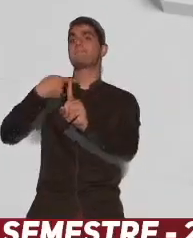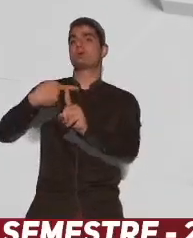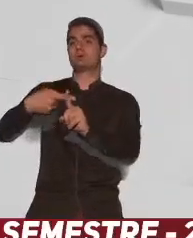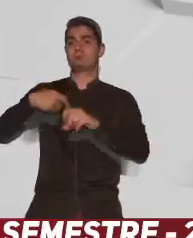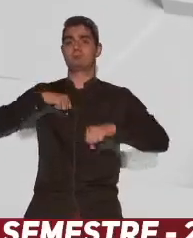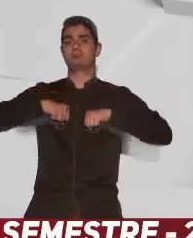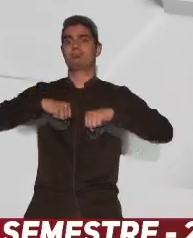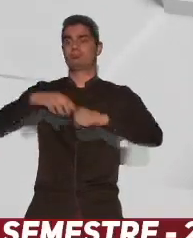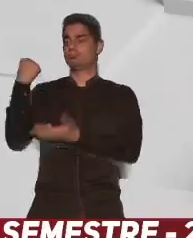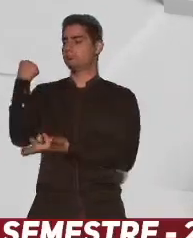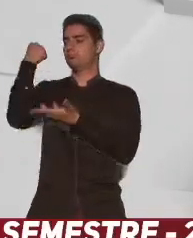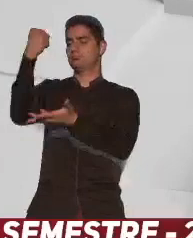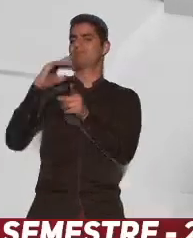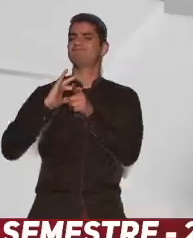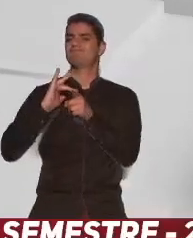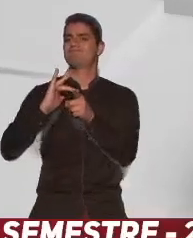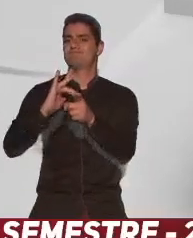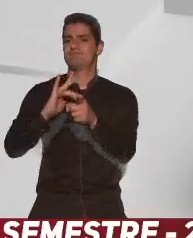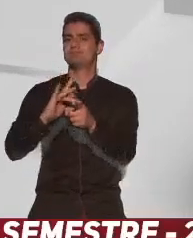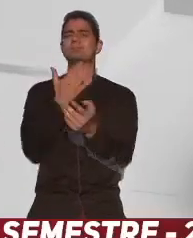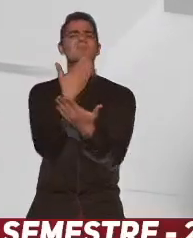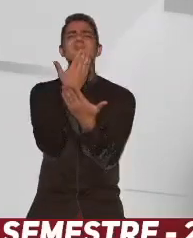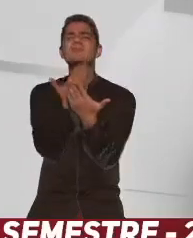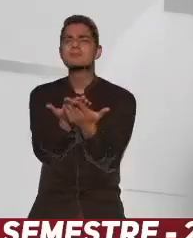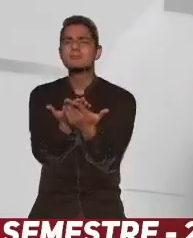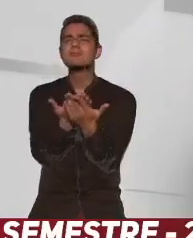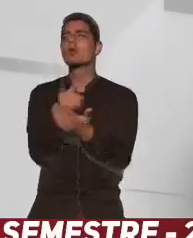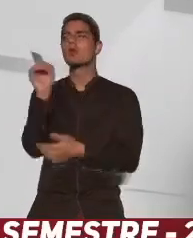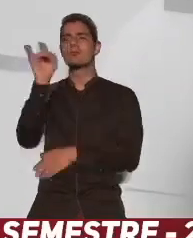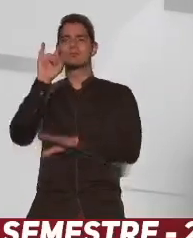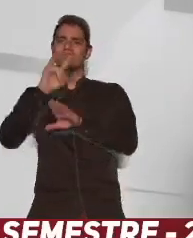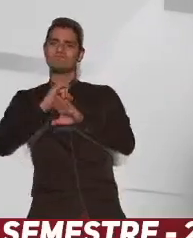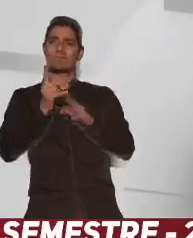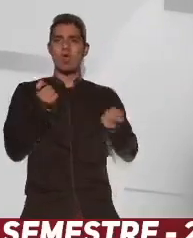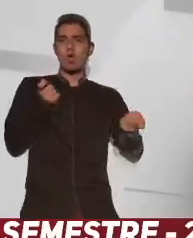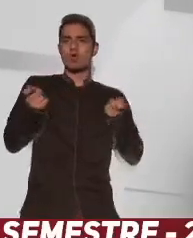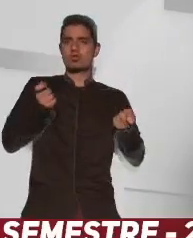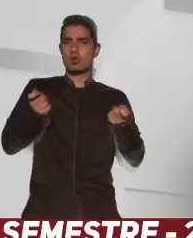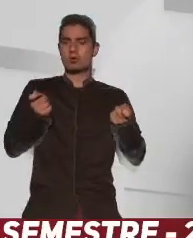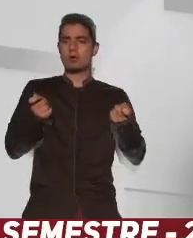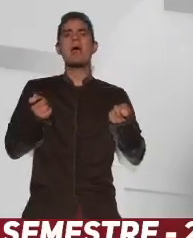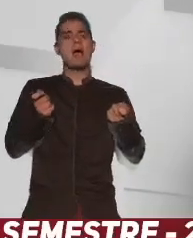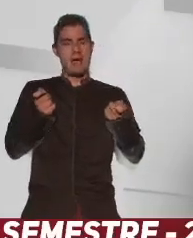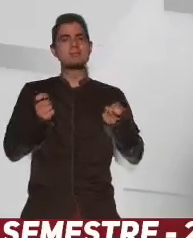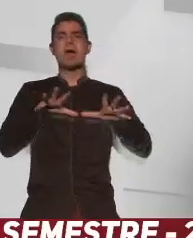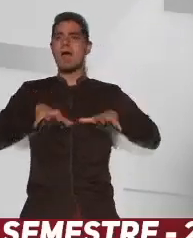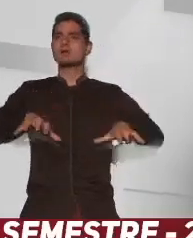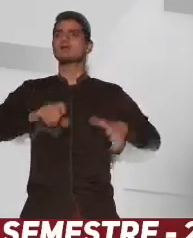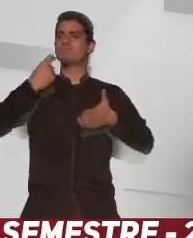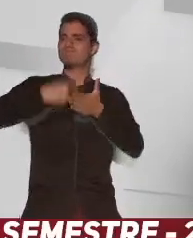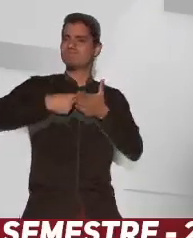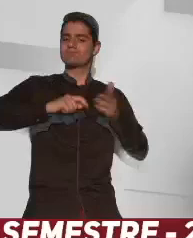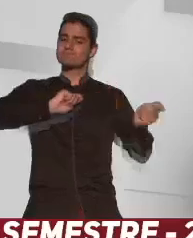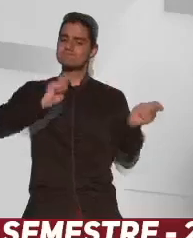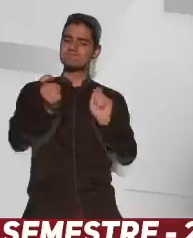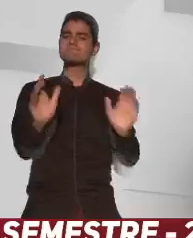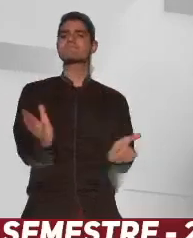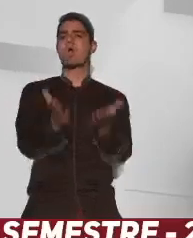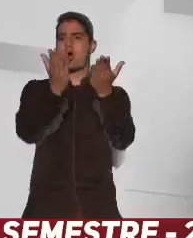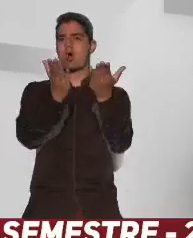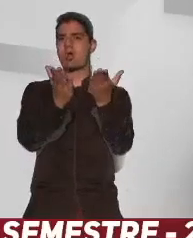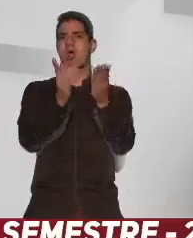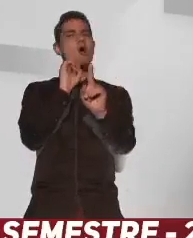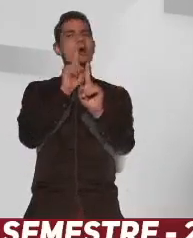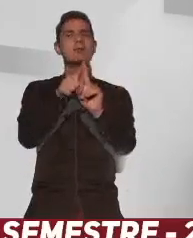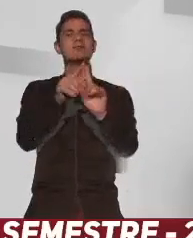públicos. Gracias a la labor de control, se han tomado acciones correctivas y de mejora que conllevan a una mayor eficiencia